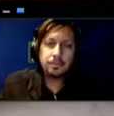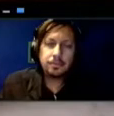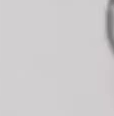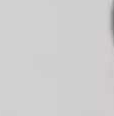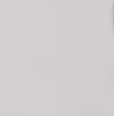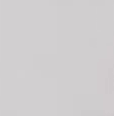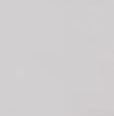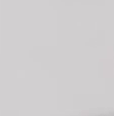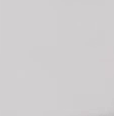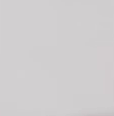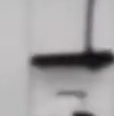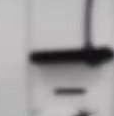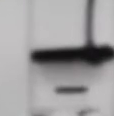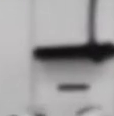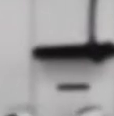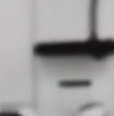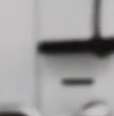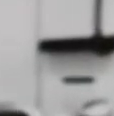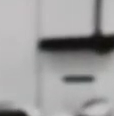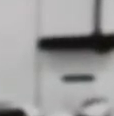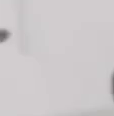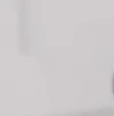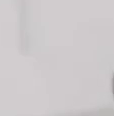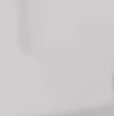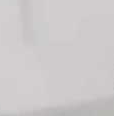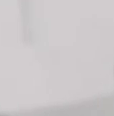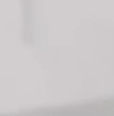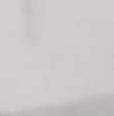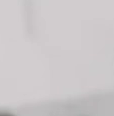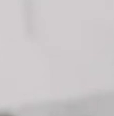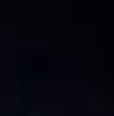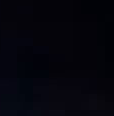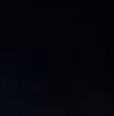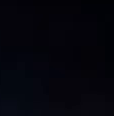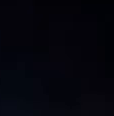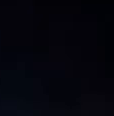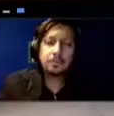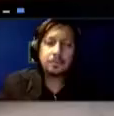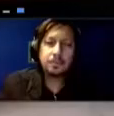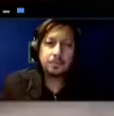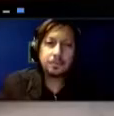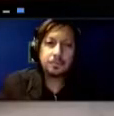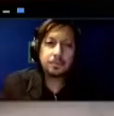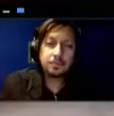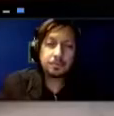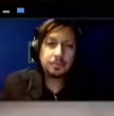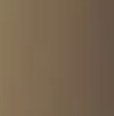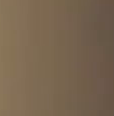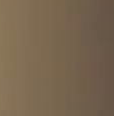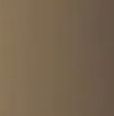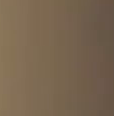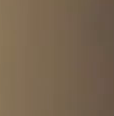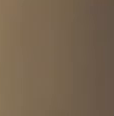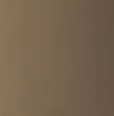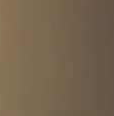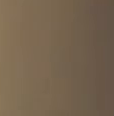atrasado porque los trajes están pensados para cuerpos masculinos. Hay muchas investigaciones en ciencia que solamente se prueban en hombres,